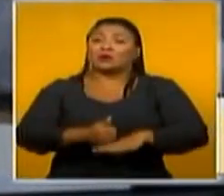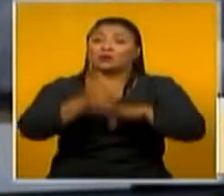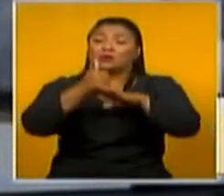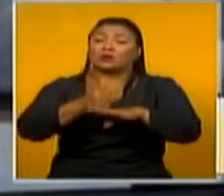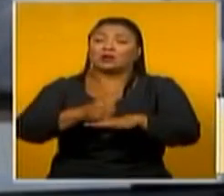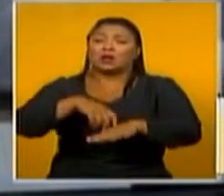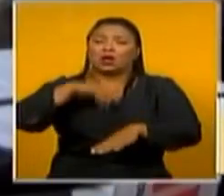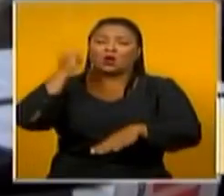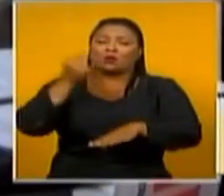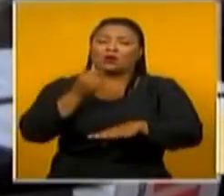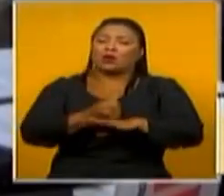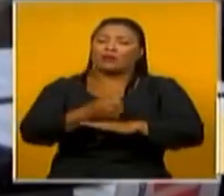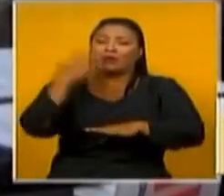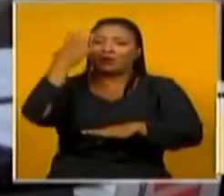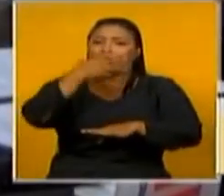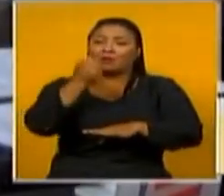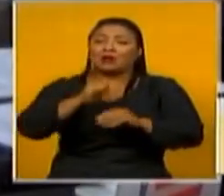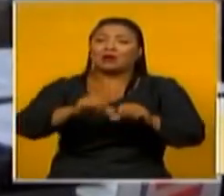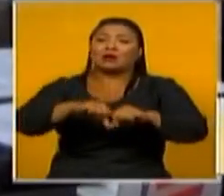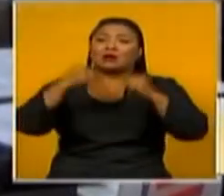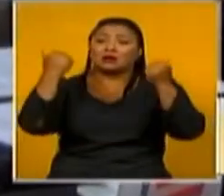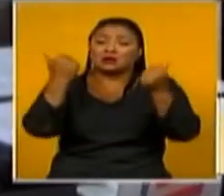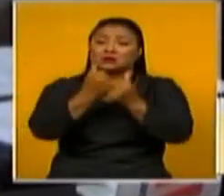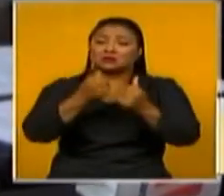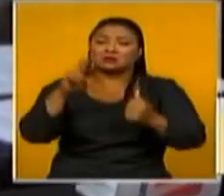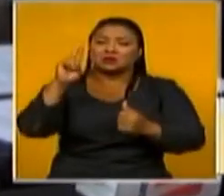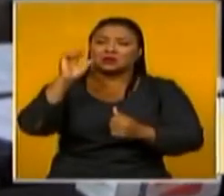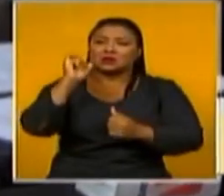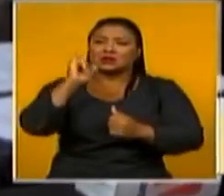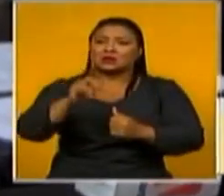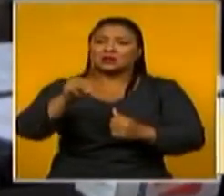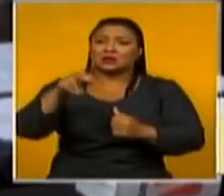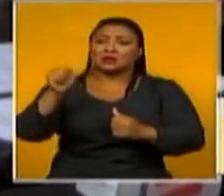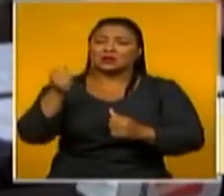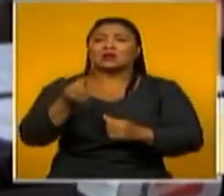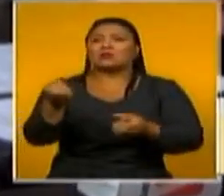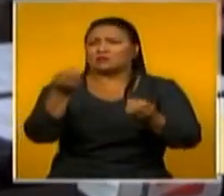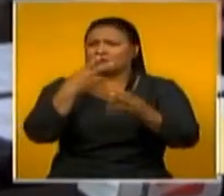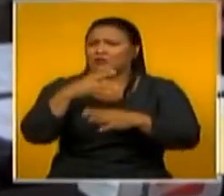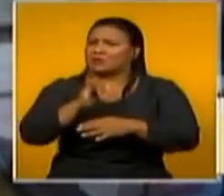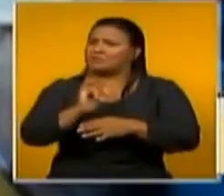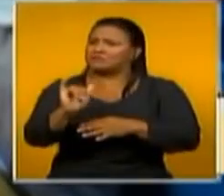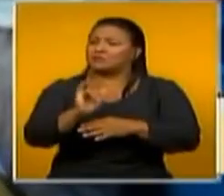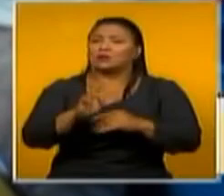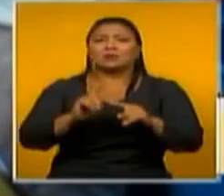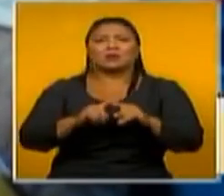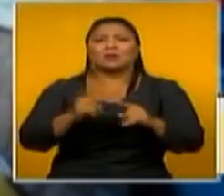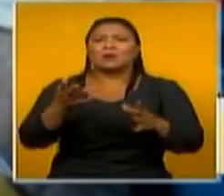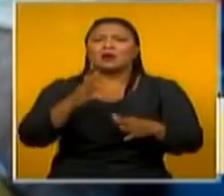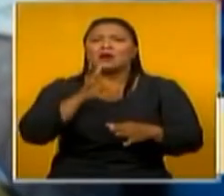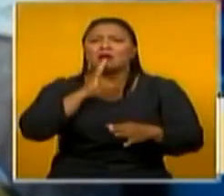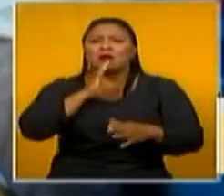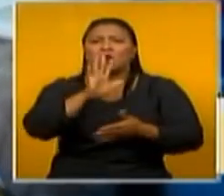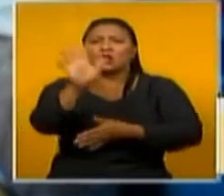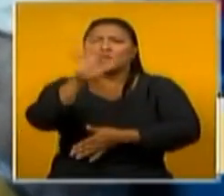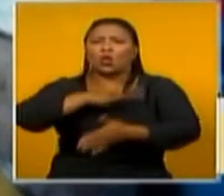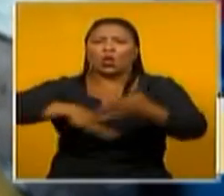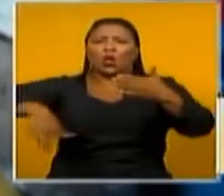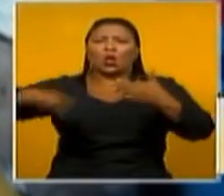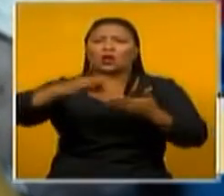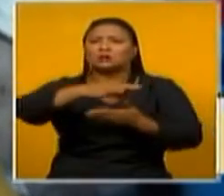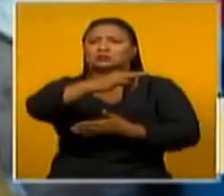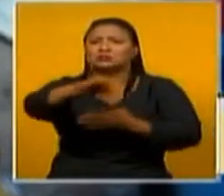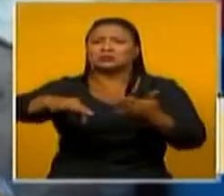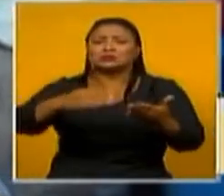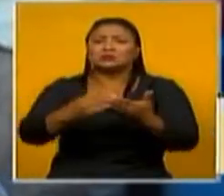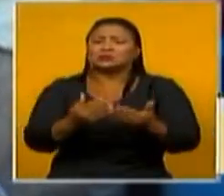Esmeraldas, Pablo Adati, y la asambleísta Rina Campaín coinciden en lo mismo, que no se le entrega agua a toda la población y